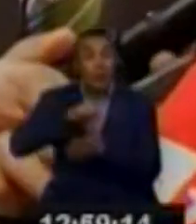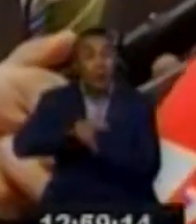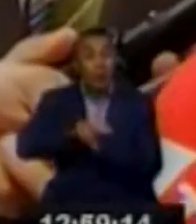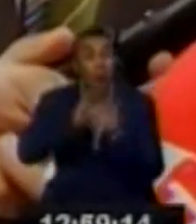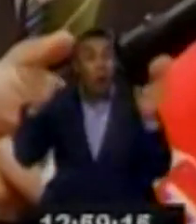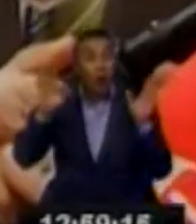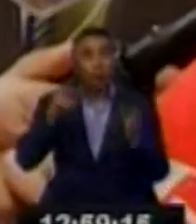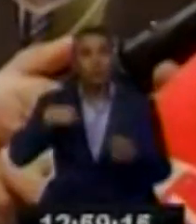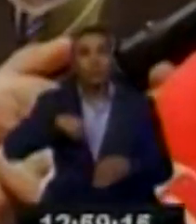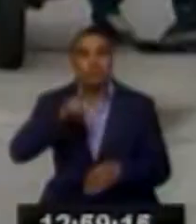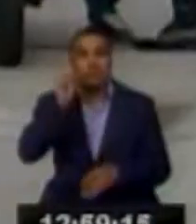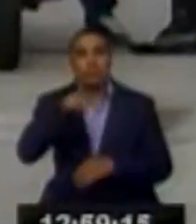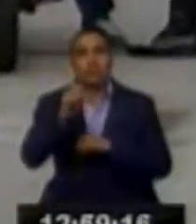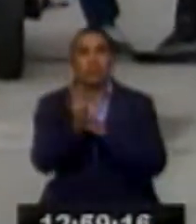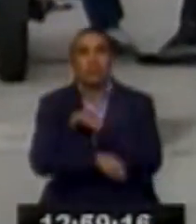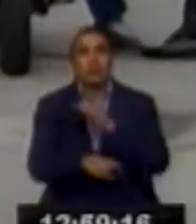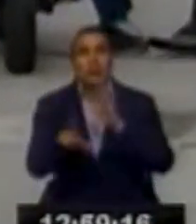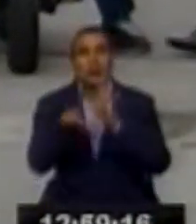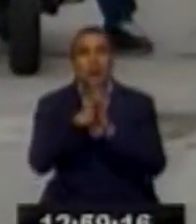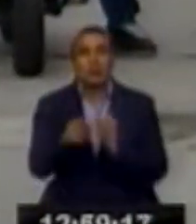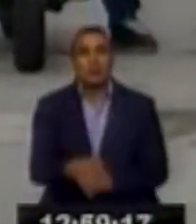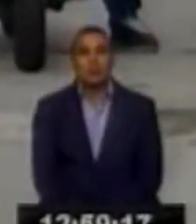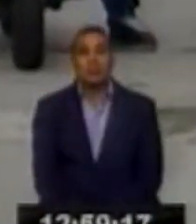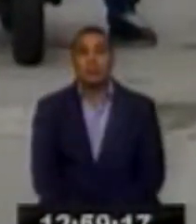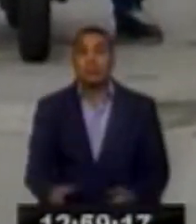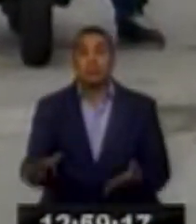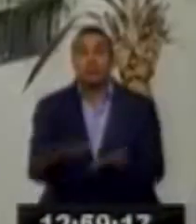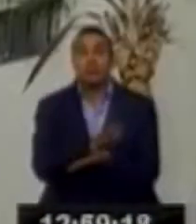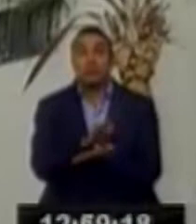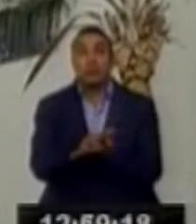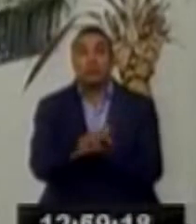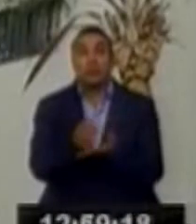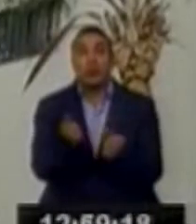que enfrentar a la justicia. Actualmente las clases se